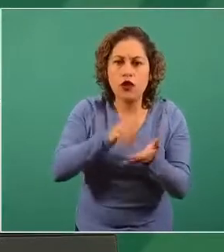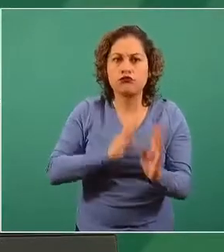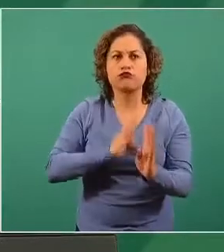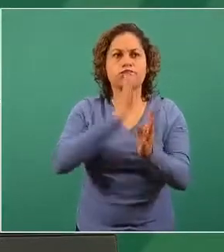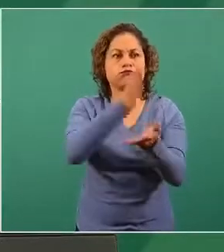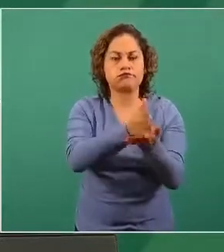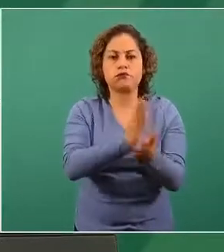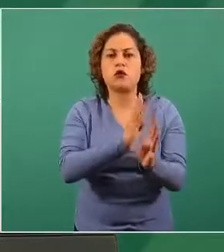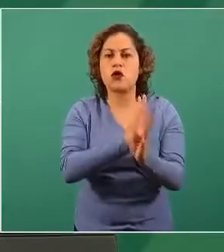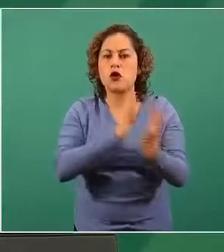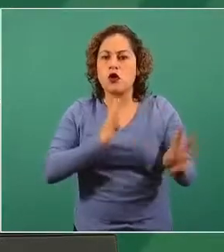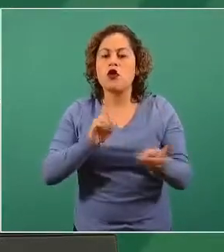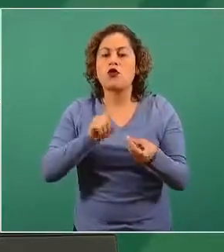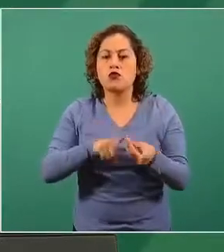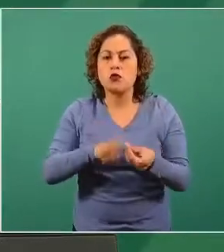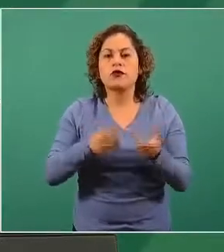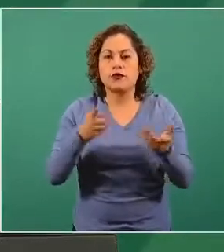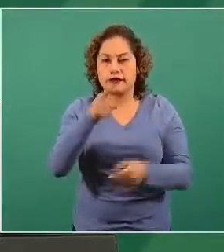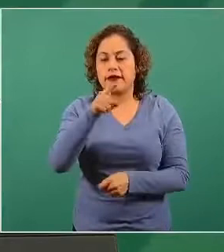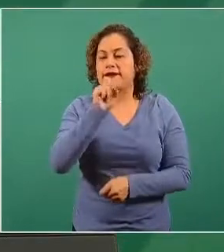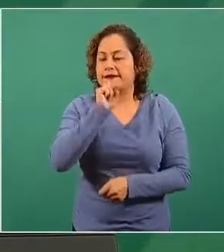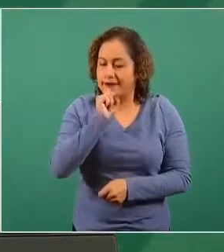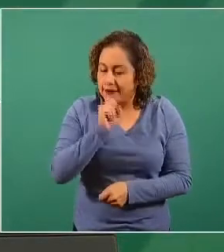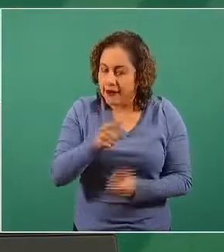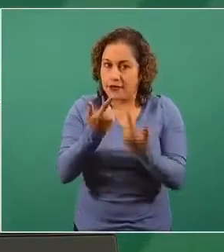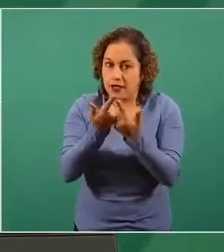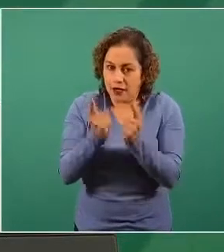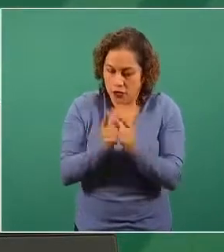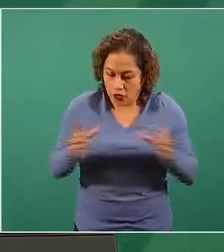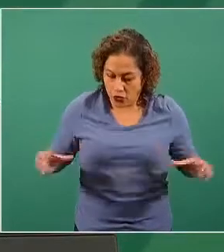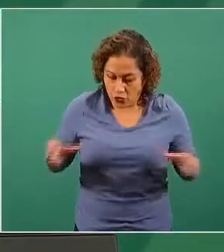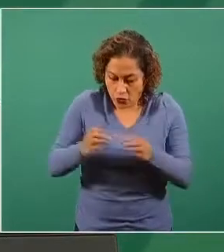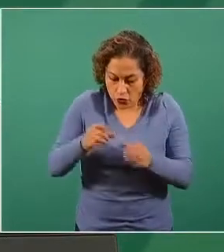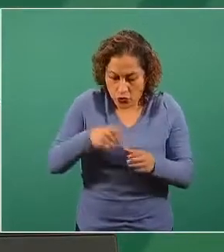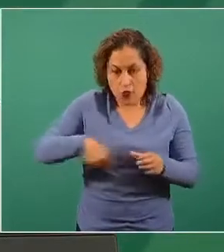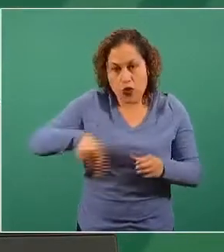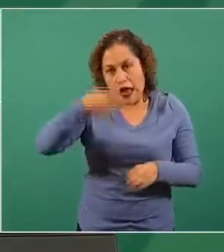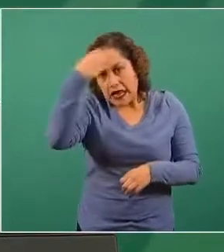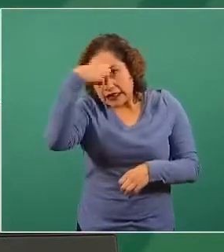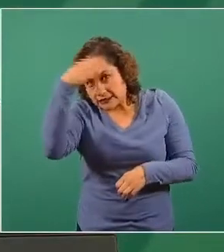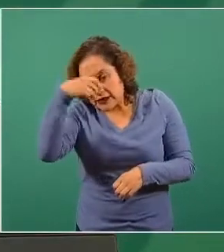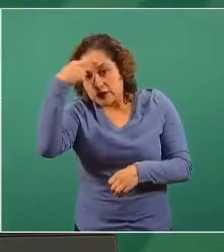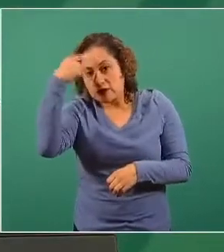las brigadas Correcaminos, estarán ahí y estarán haciendo los